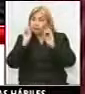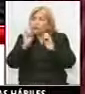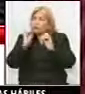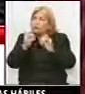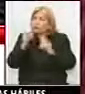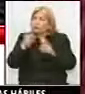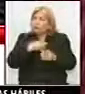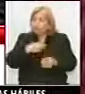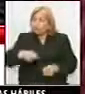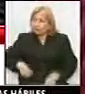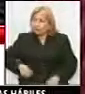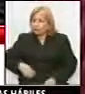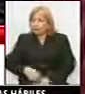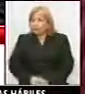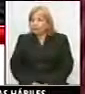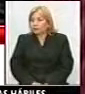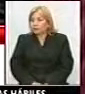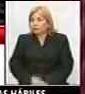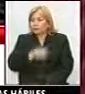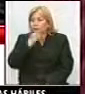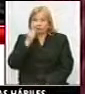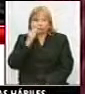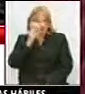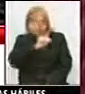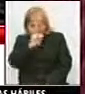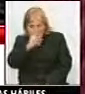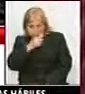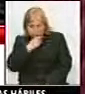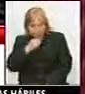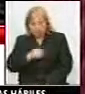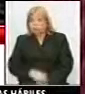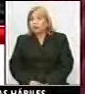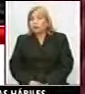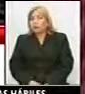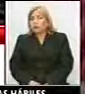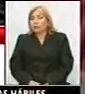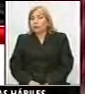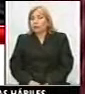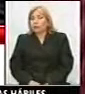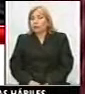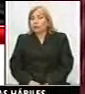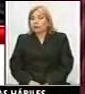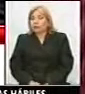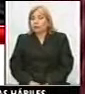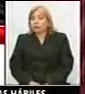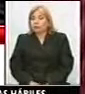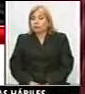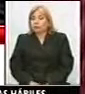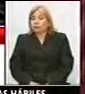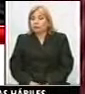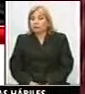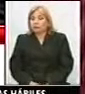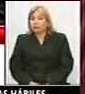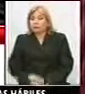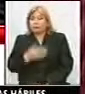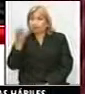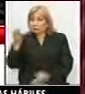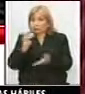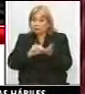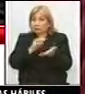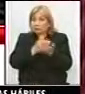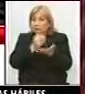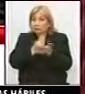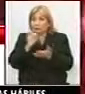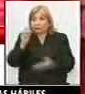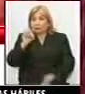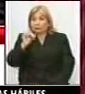presidente de su movimiento Chimpún Callao? Ok. Respecto al SAN, que quede constancia, por favor, señores, que el señor